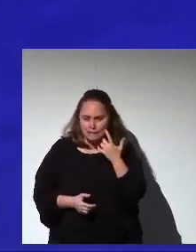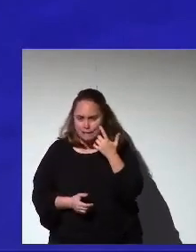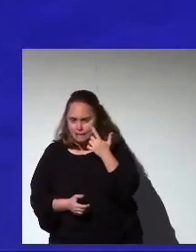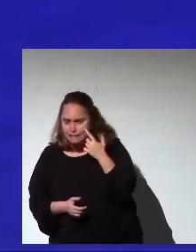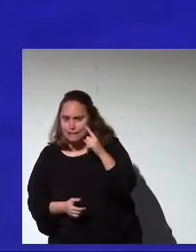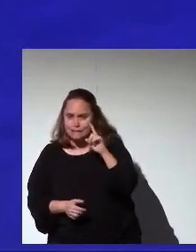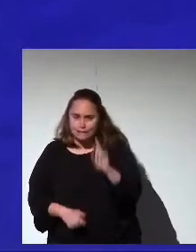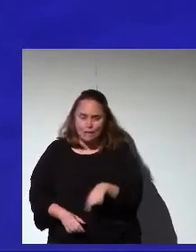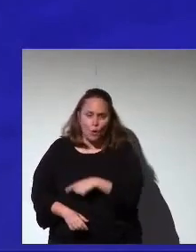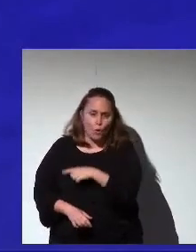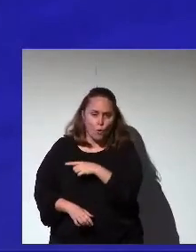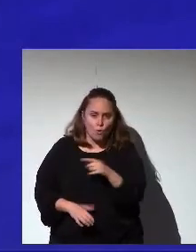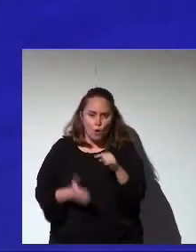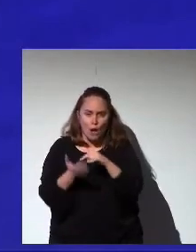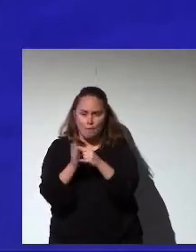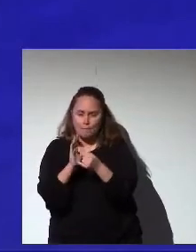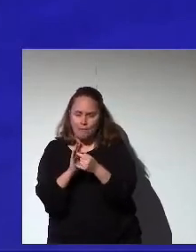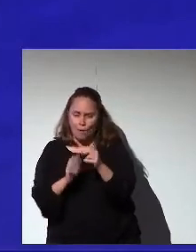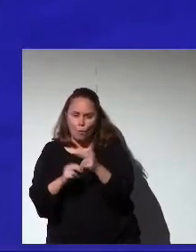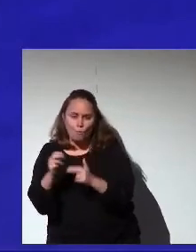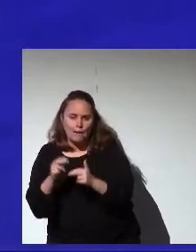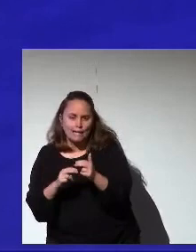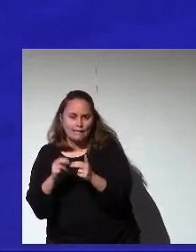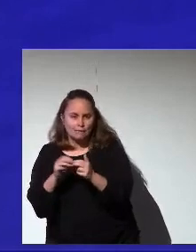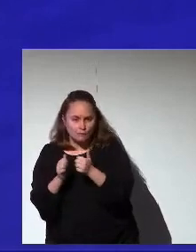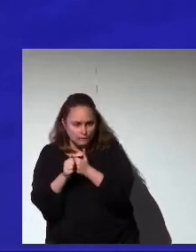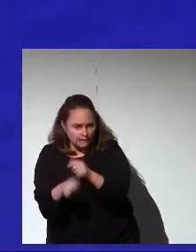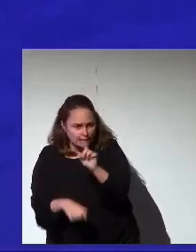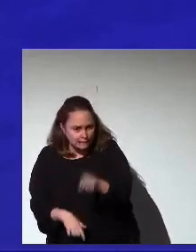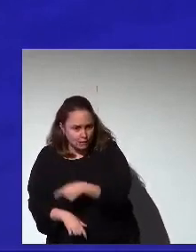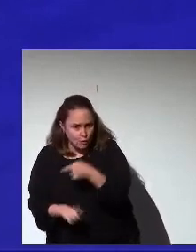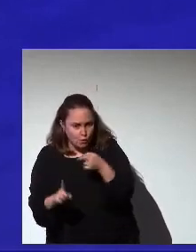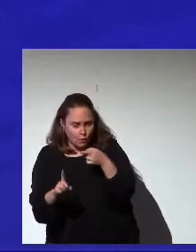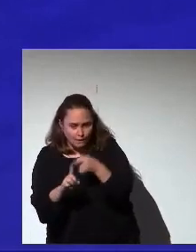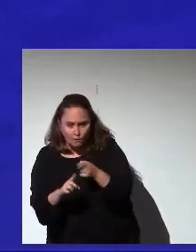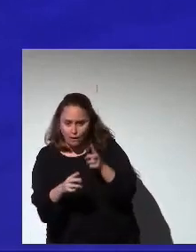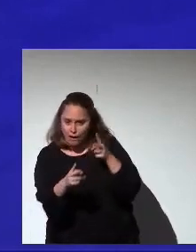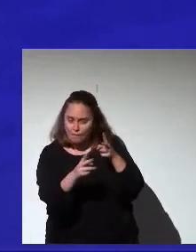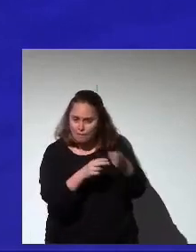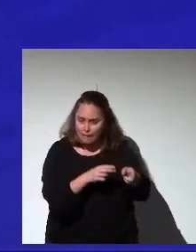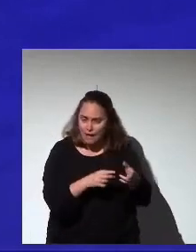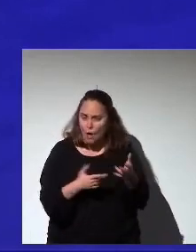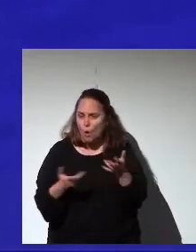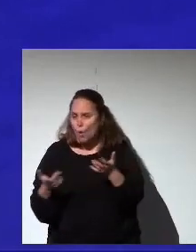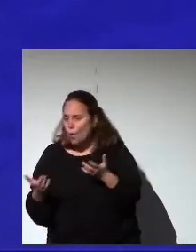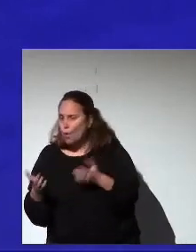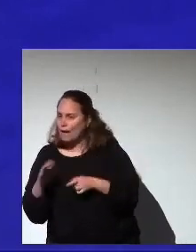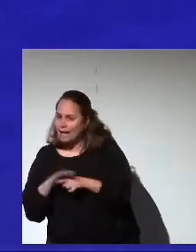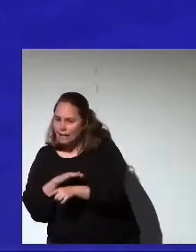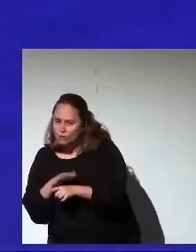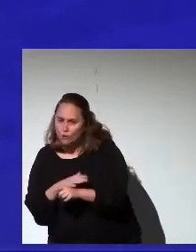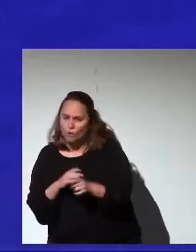seguido los planes urbanísticos que tendrían que seguirse, si luego la gestión agrícola o la